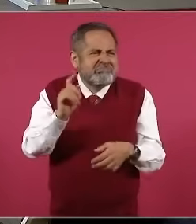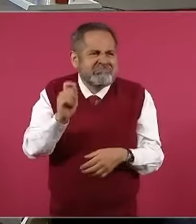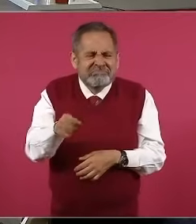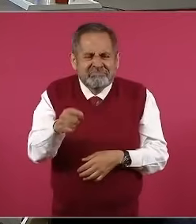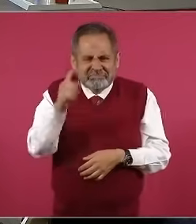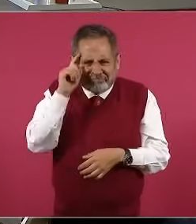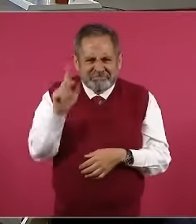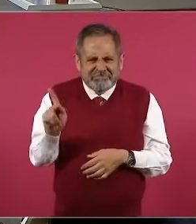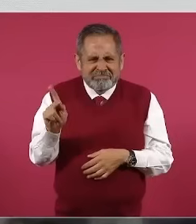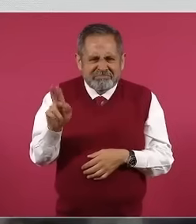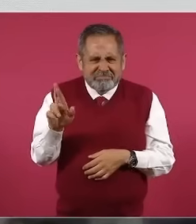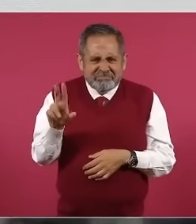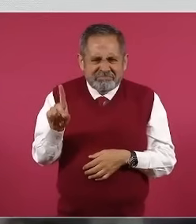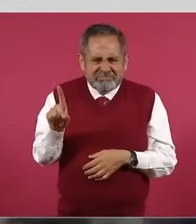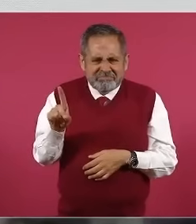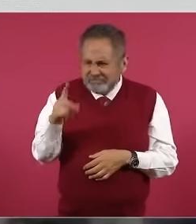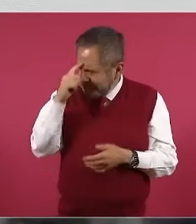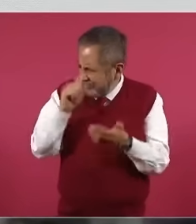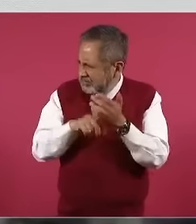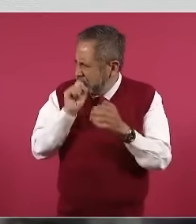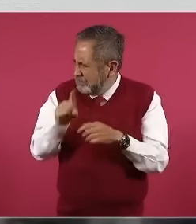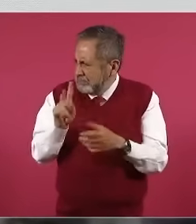el PRD, ¿no?